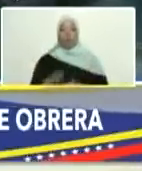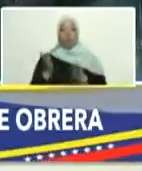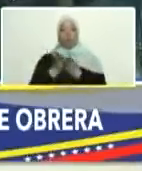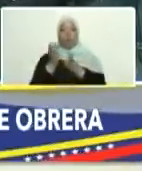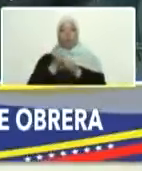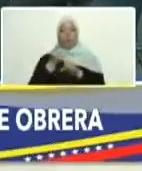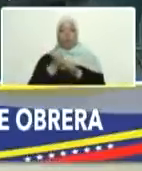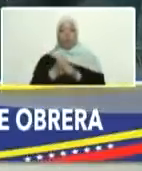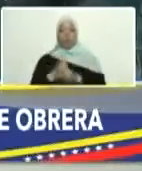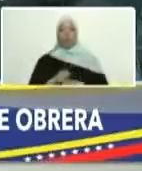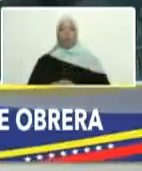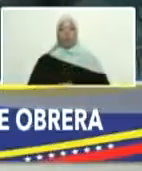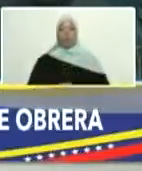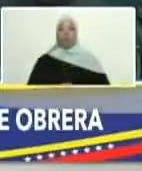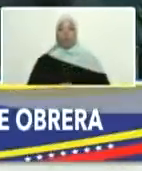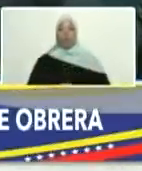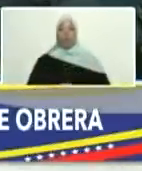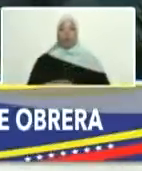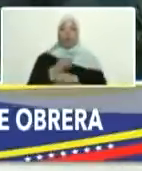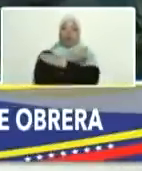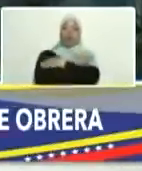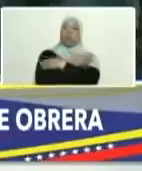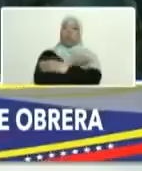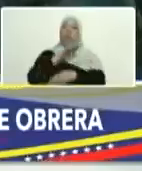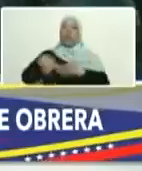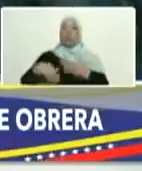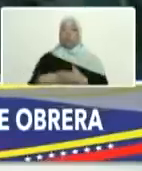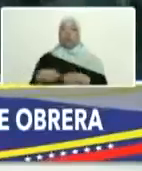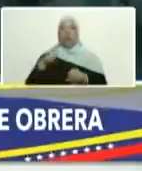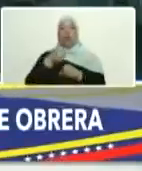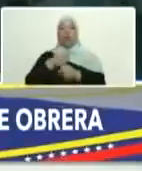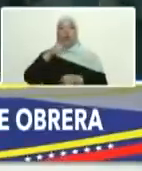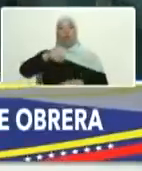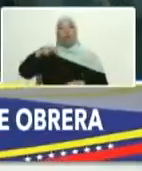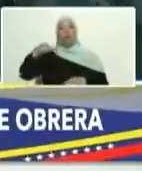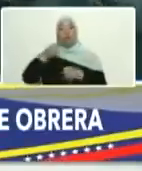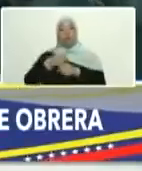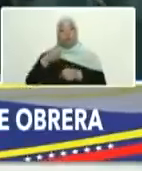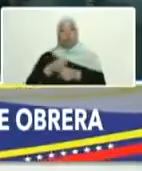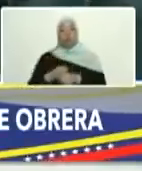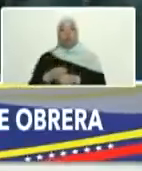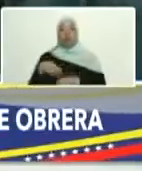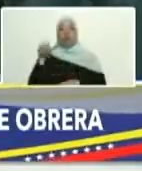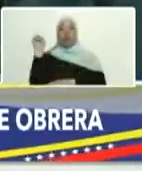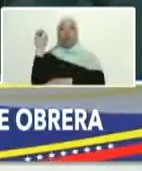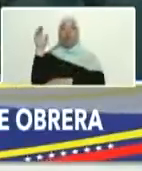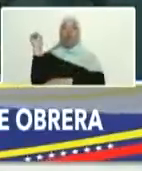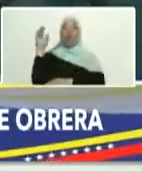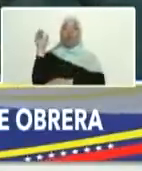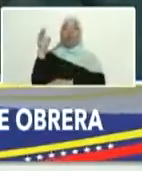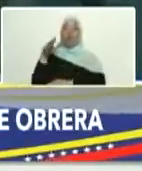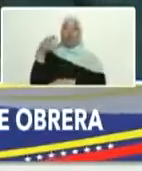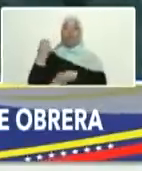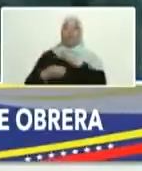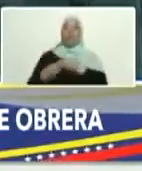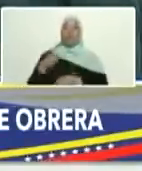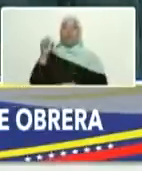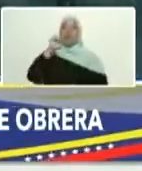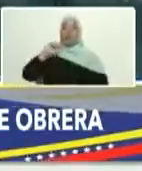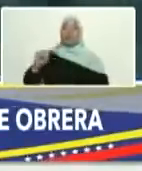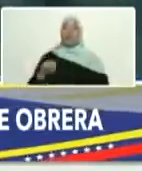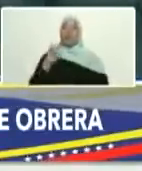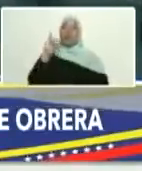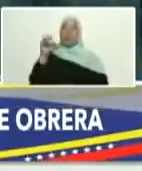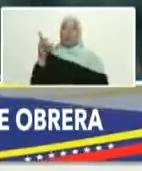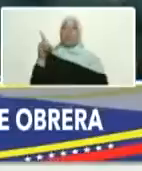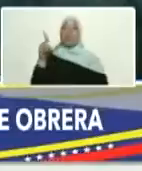obrera empoderada. Felicito a toda la clase obrera de Sidor. Este congreso debió haberse hecho en Sidor. Yo lo pedí que